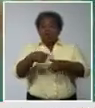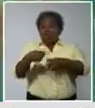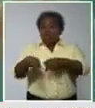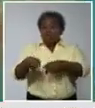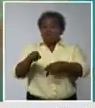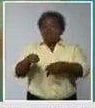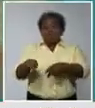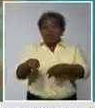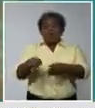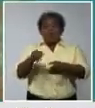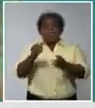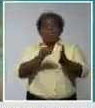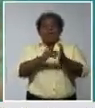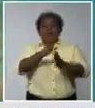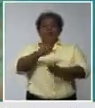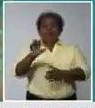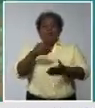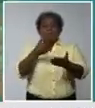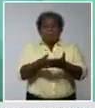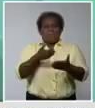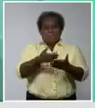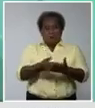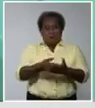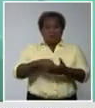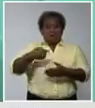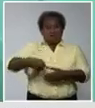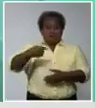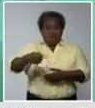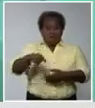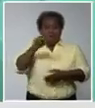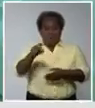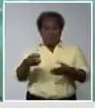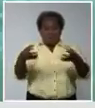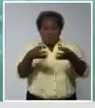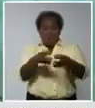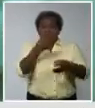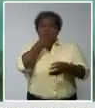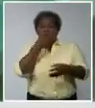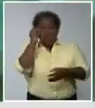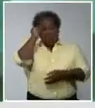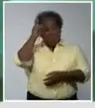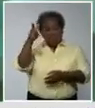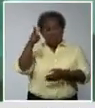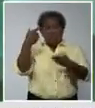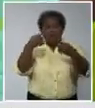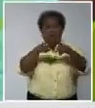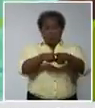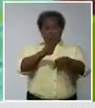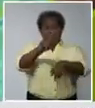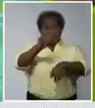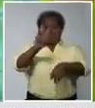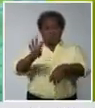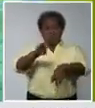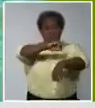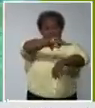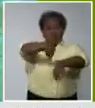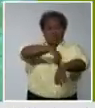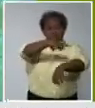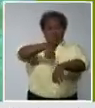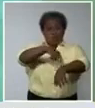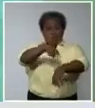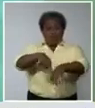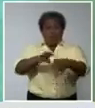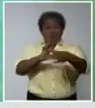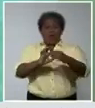diarias, tarea que desempeña un equipo donde juventud y experiencia se conjugan durante 24 horas diarias. Desde Guantánamo,